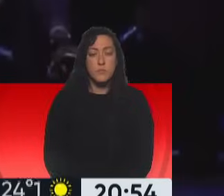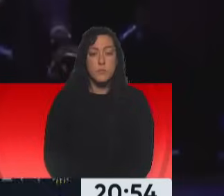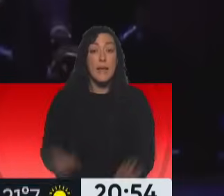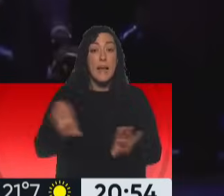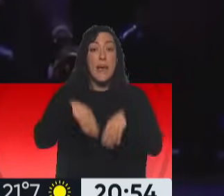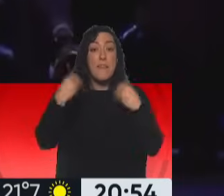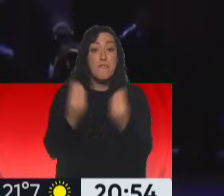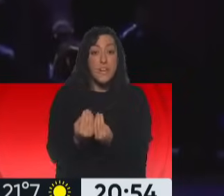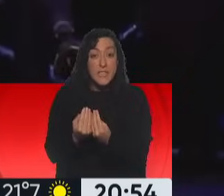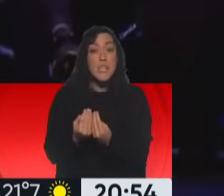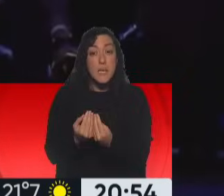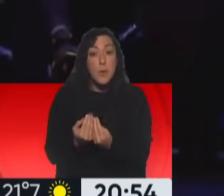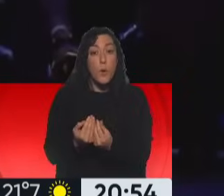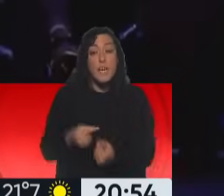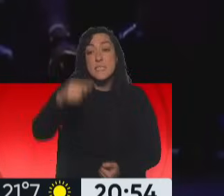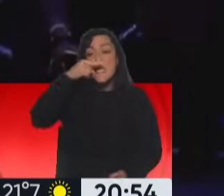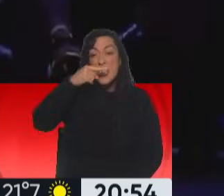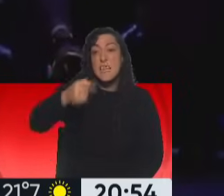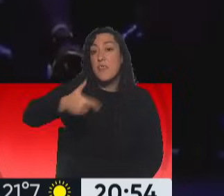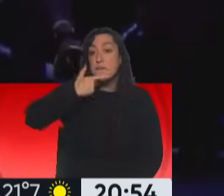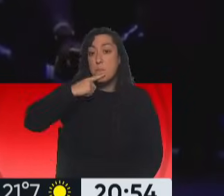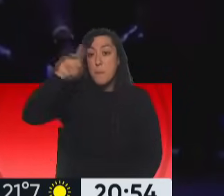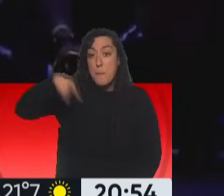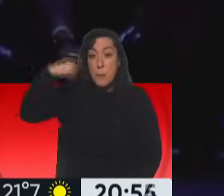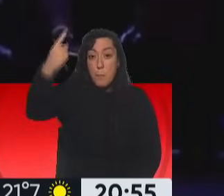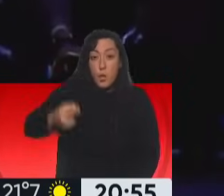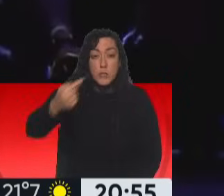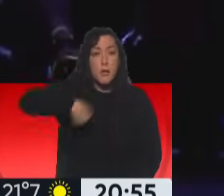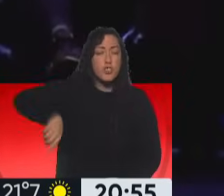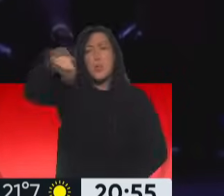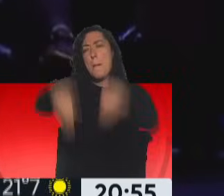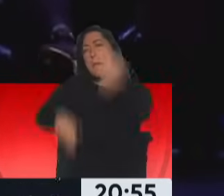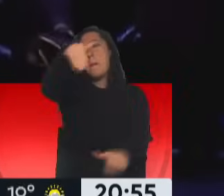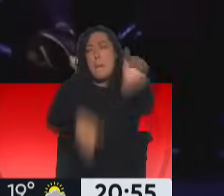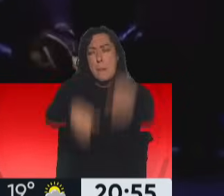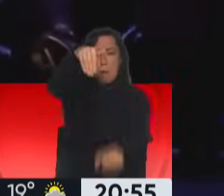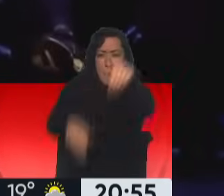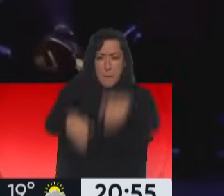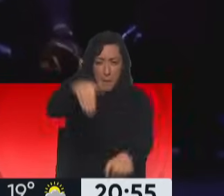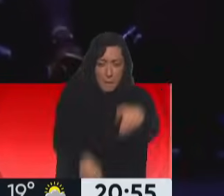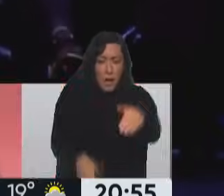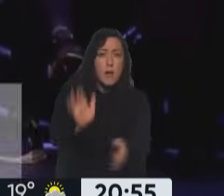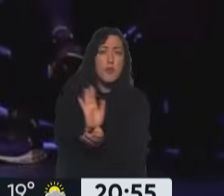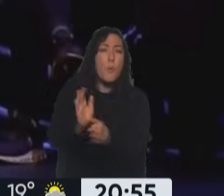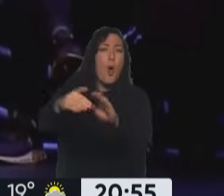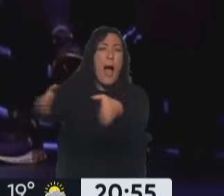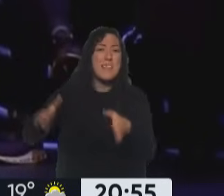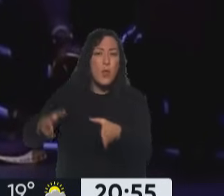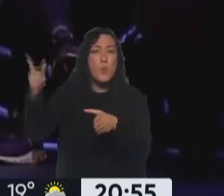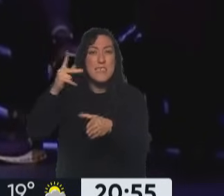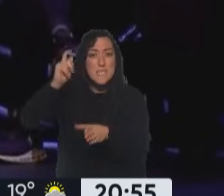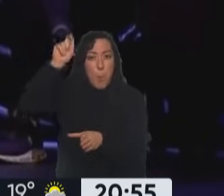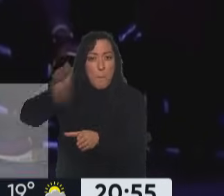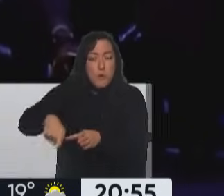arriba. Este 7 de septiembre reventemos las urnas de votos para ponerle el último clavo al ataúd del